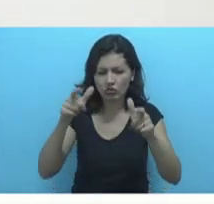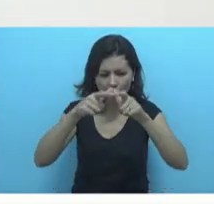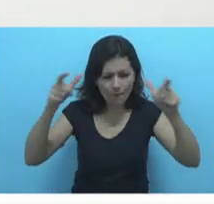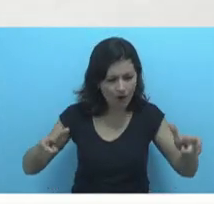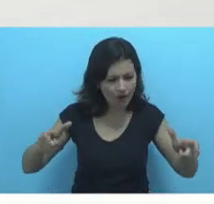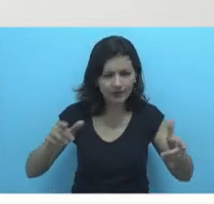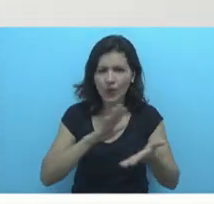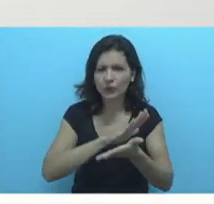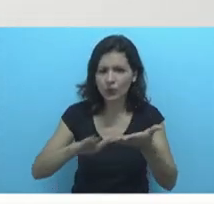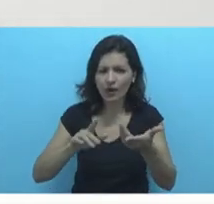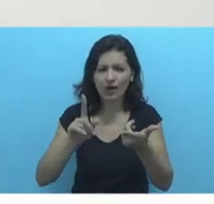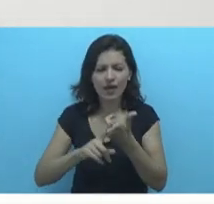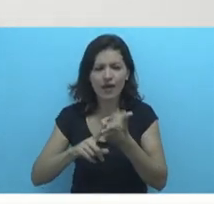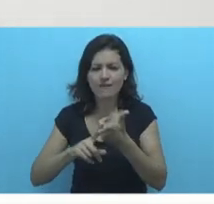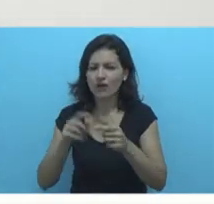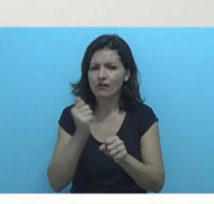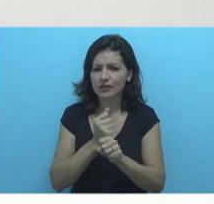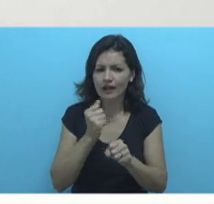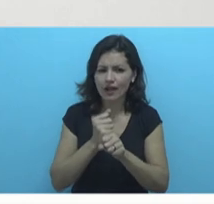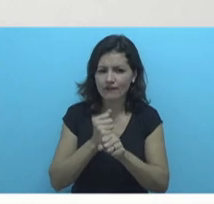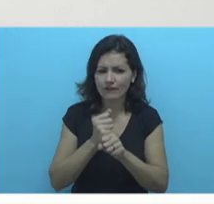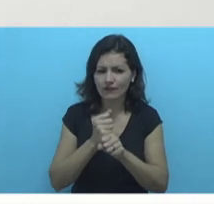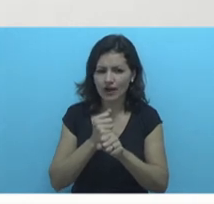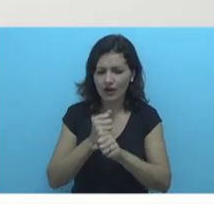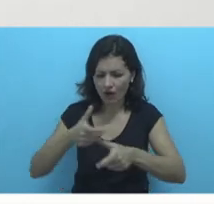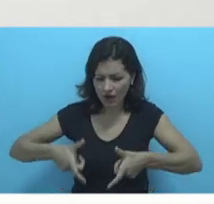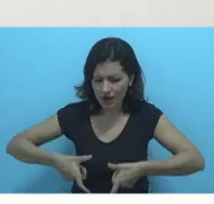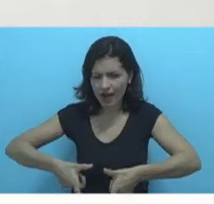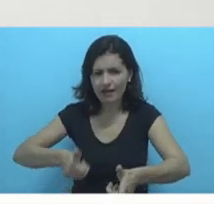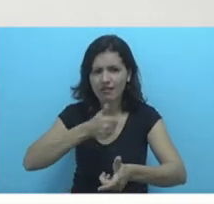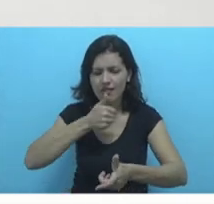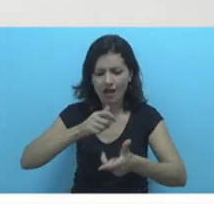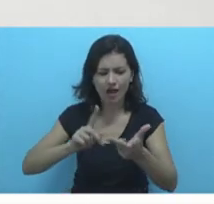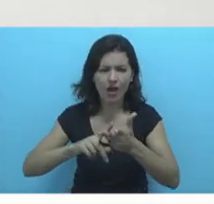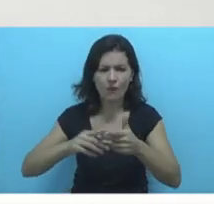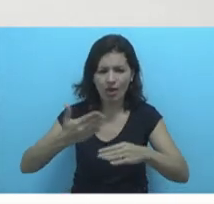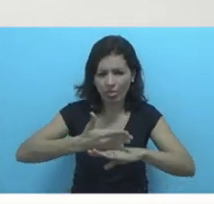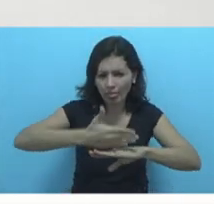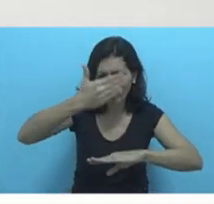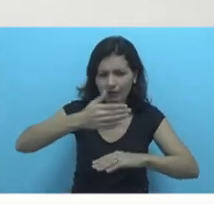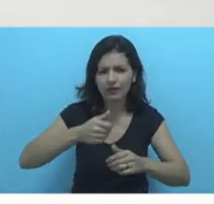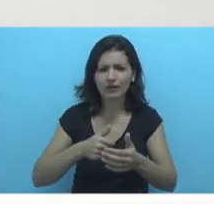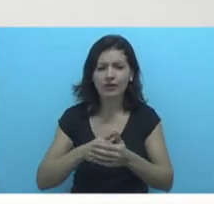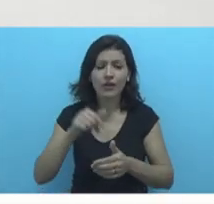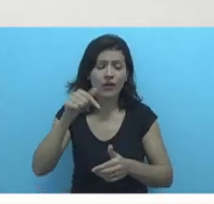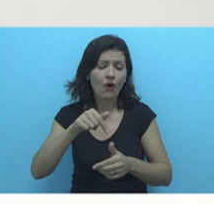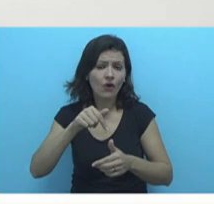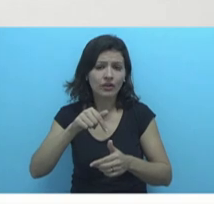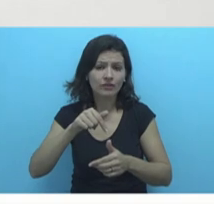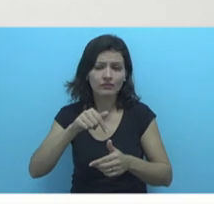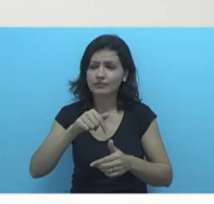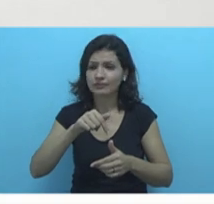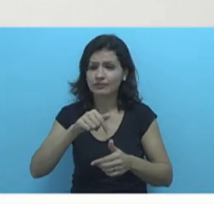hicieron nuevos, la obra de dragado del canal y de construcción de las defensas, que hacen que hoy esa gente que se